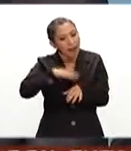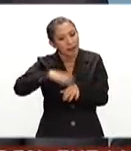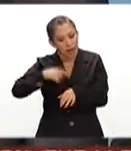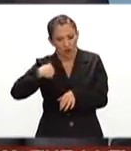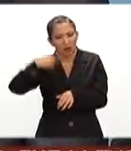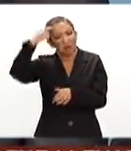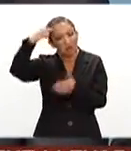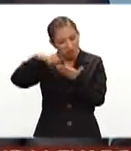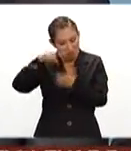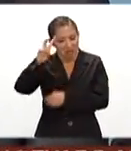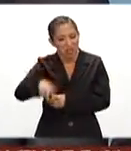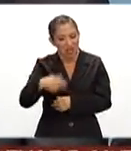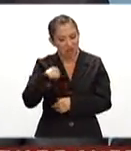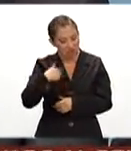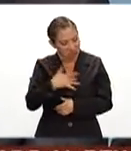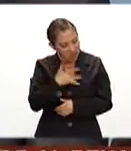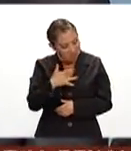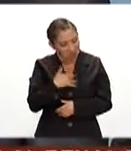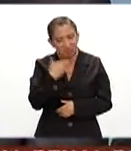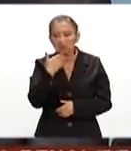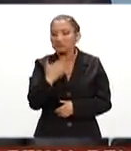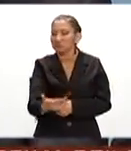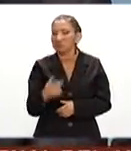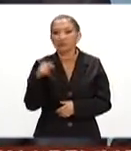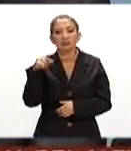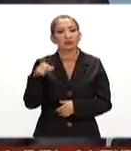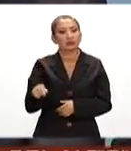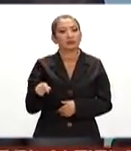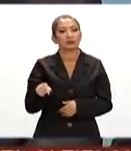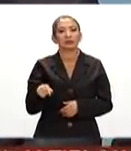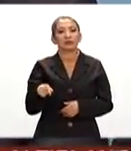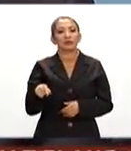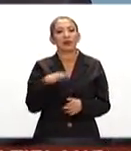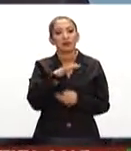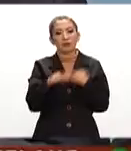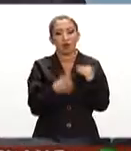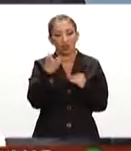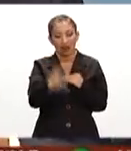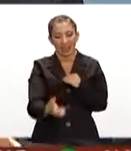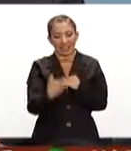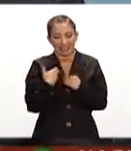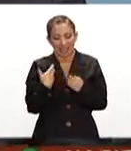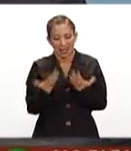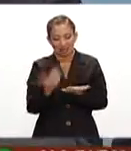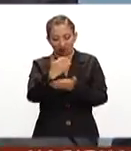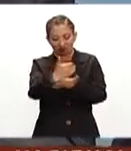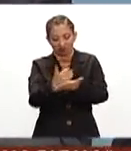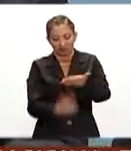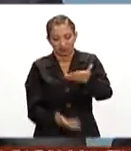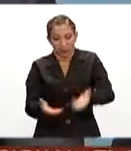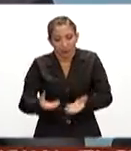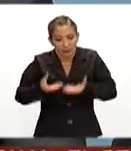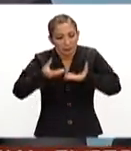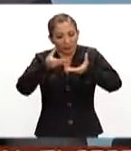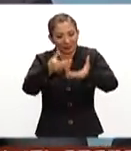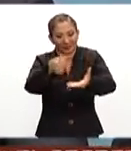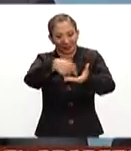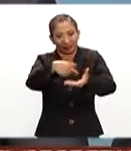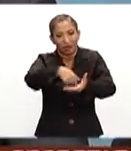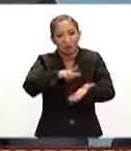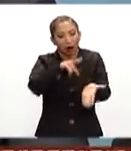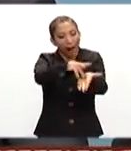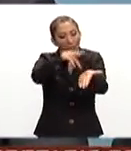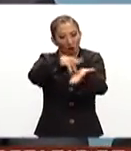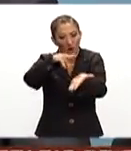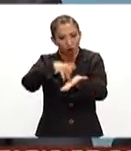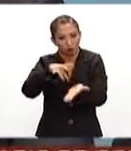un convencido de que en todo este paquete que vamos a ofrecer de